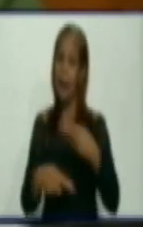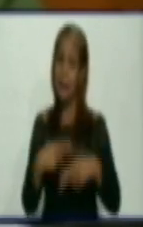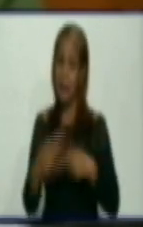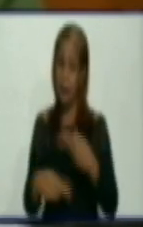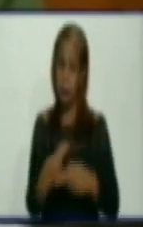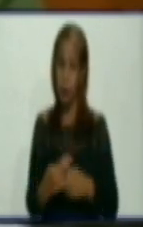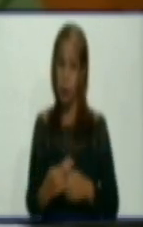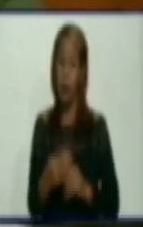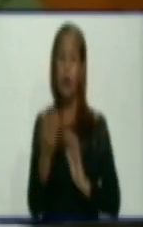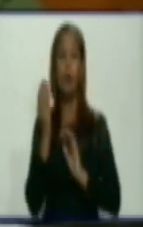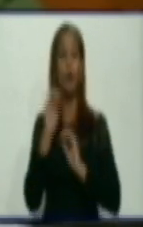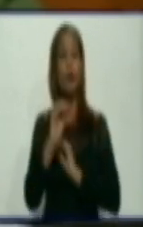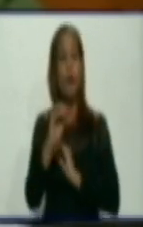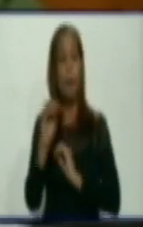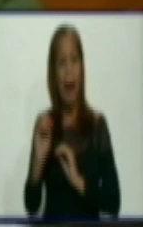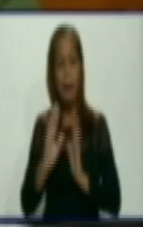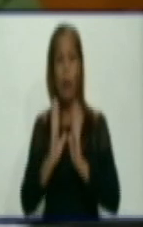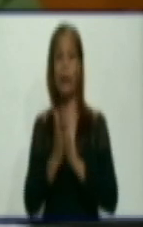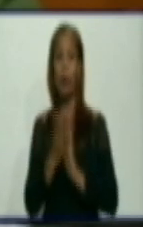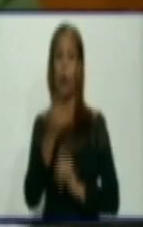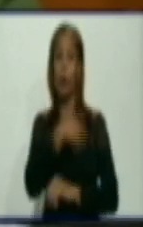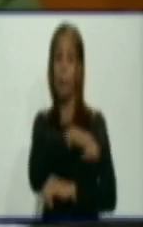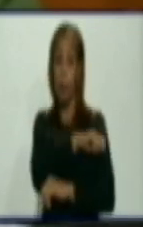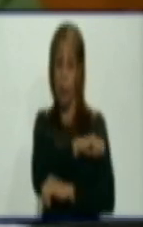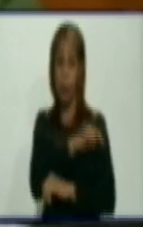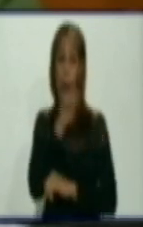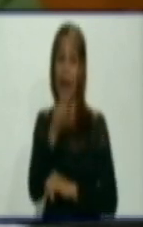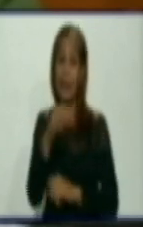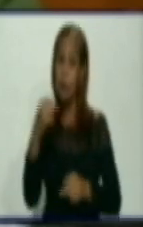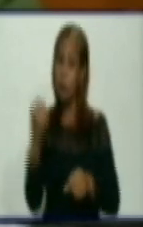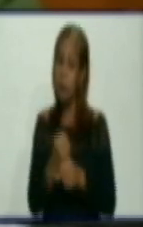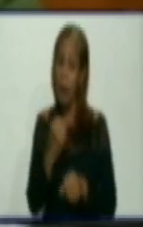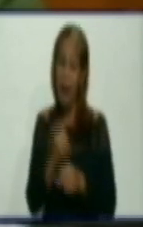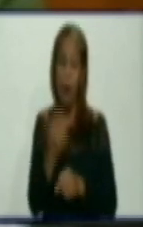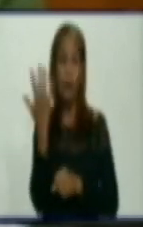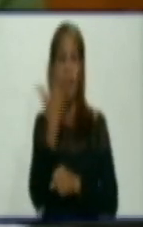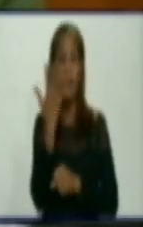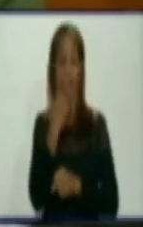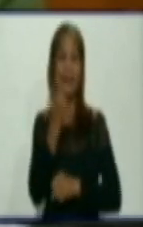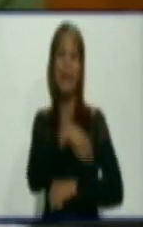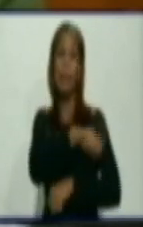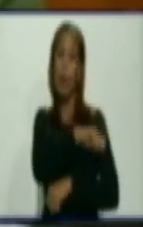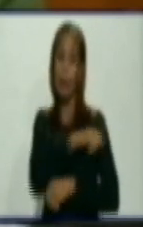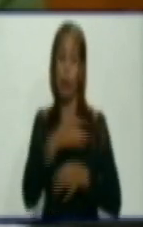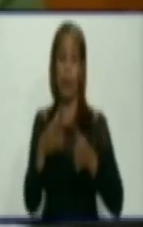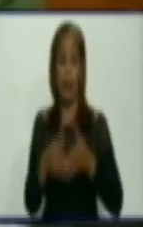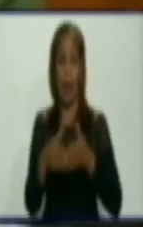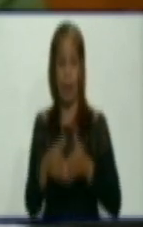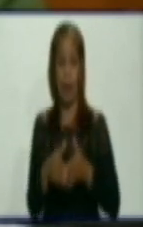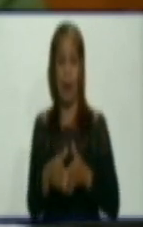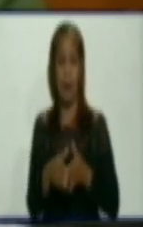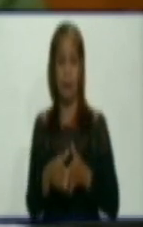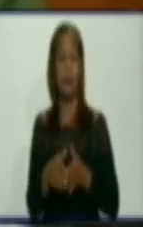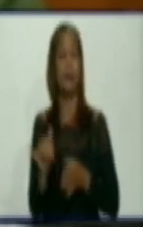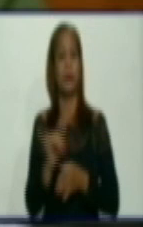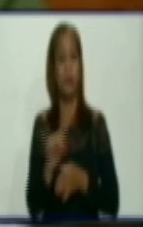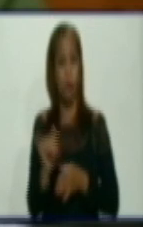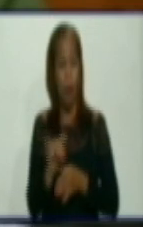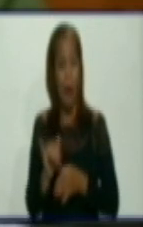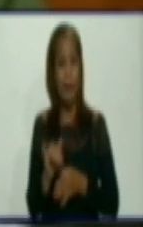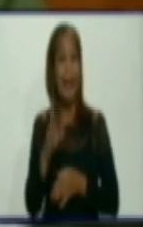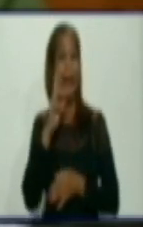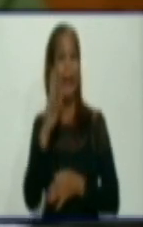pueblo, es también fruto del trabajo del pueblo de Granma, es también fruto y reconocimiento del